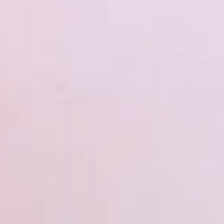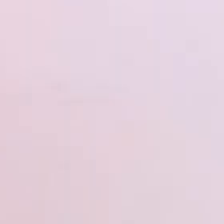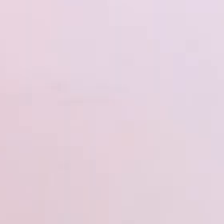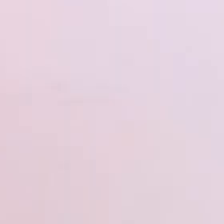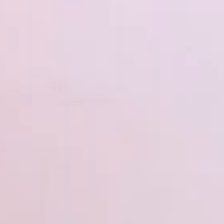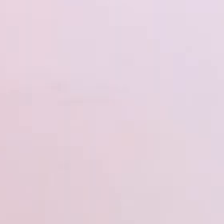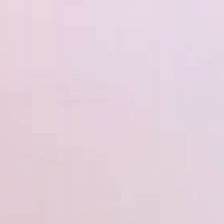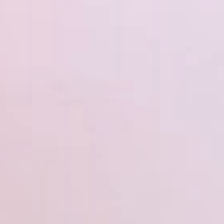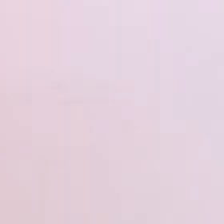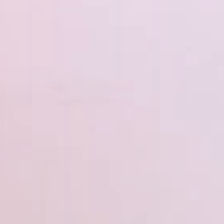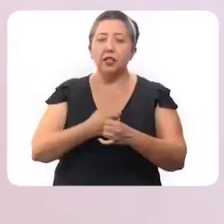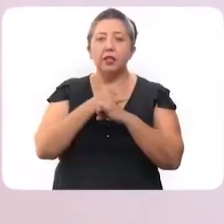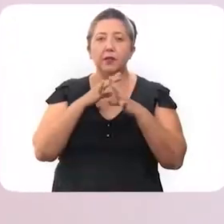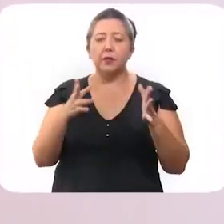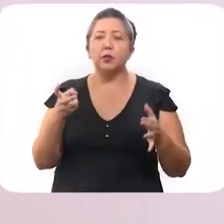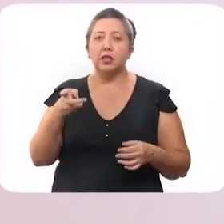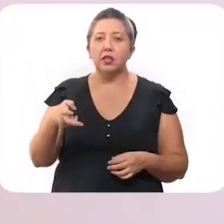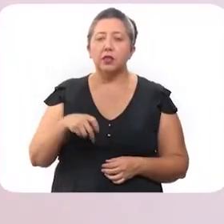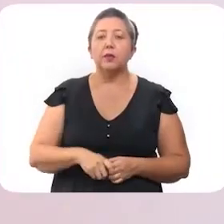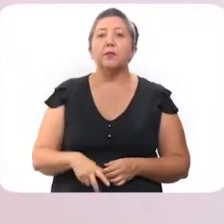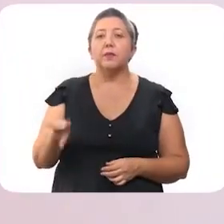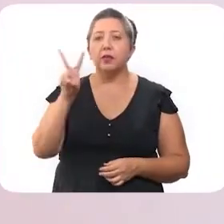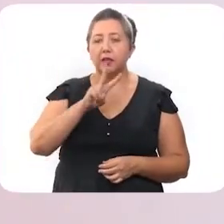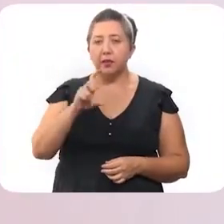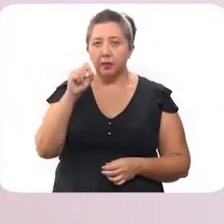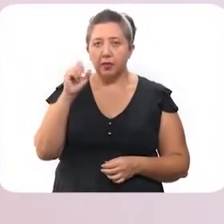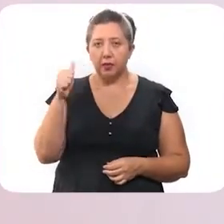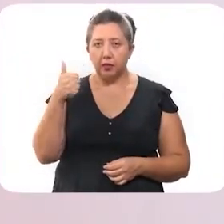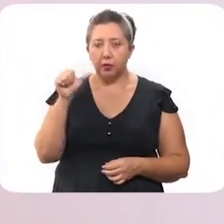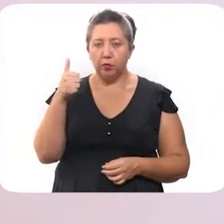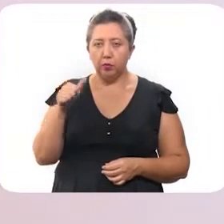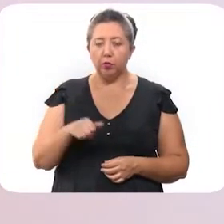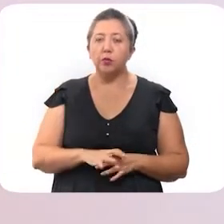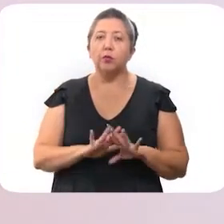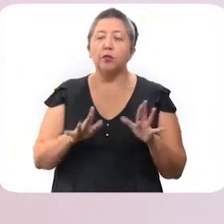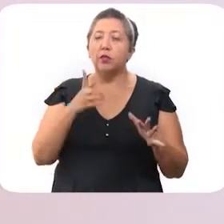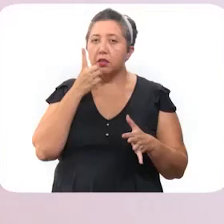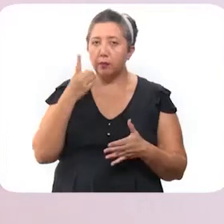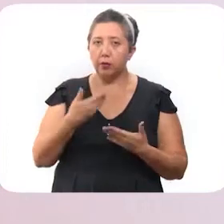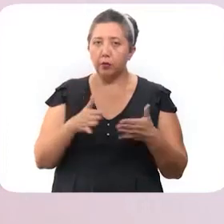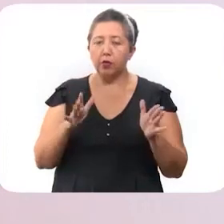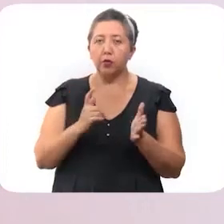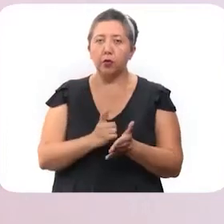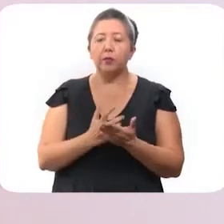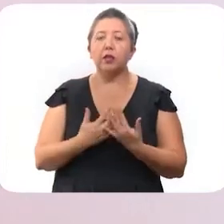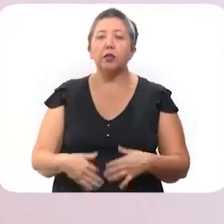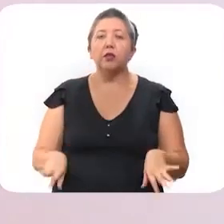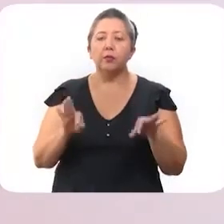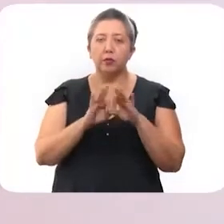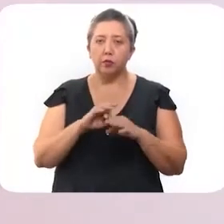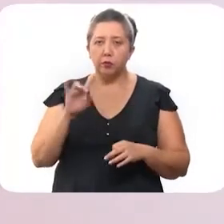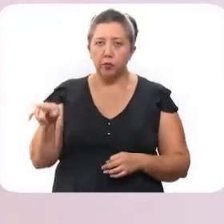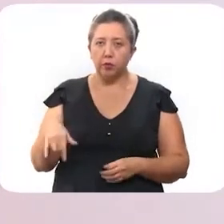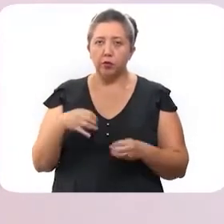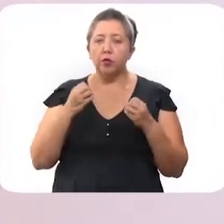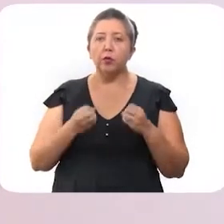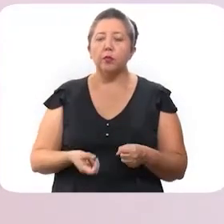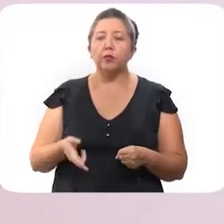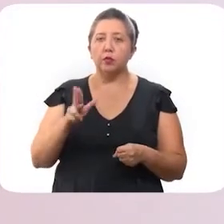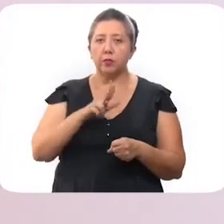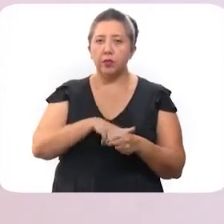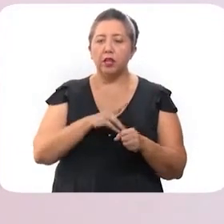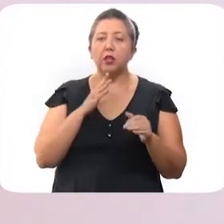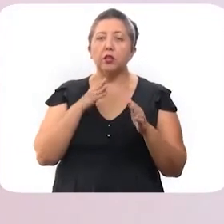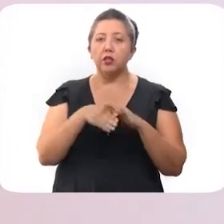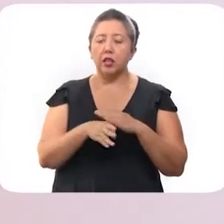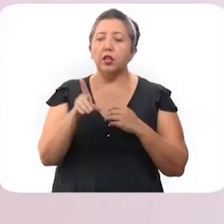Gracias, doctora. Buenas tardes. Este es el parte médico de este viernes 20 de agosto. Como se ha señalado en la reapertura económica, los datos más importantes son la